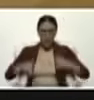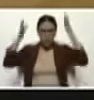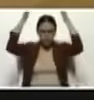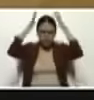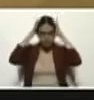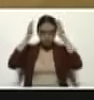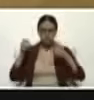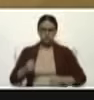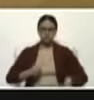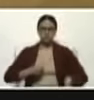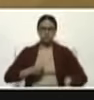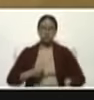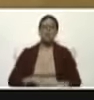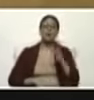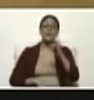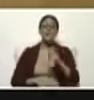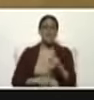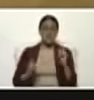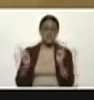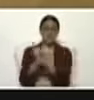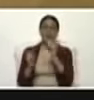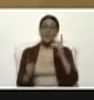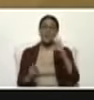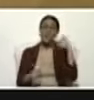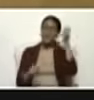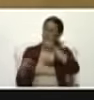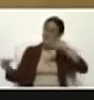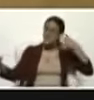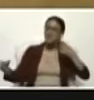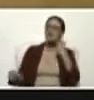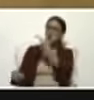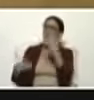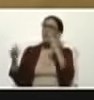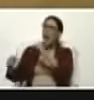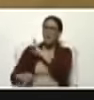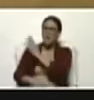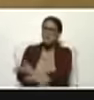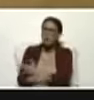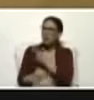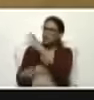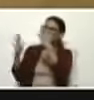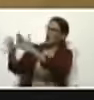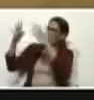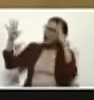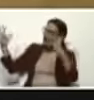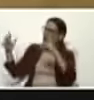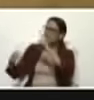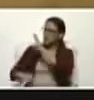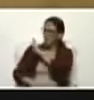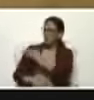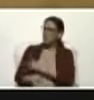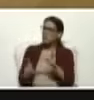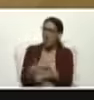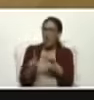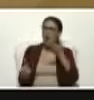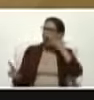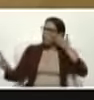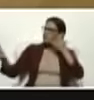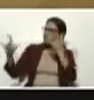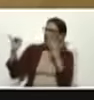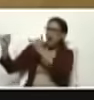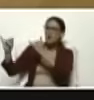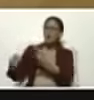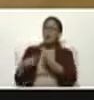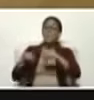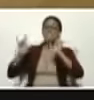Y David se le enfrentó y le dijo, tú podrás tener todo ese poder, todo ese tamaño, toda tu prepotencia, pero yo